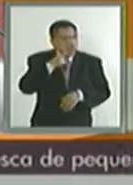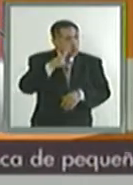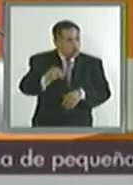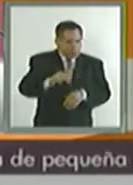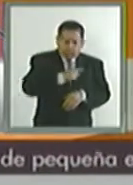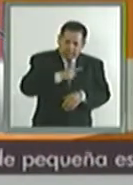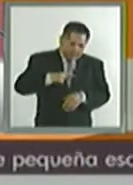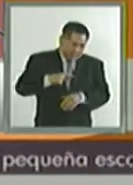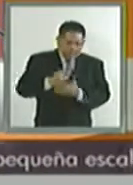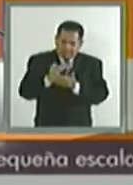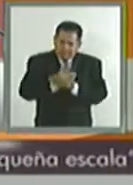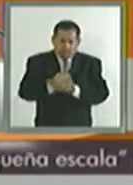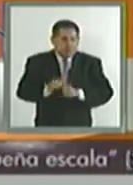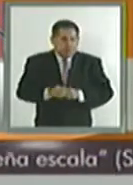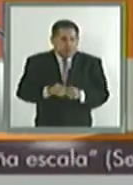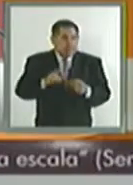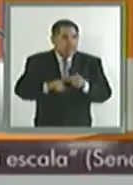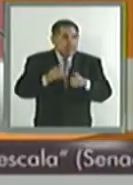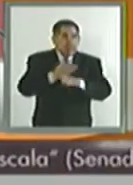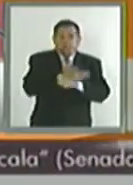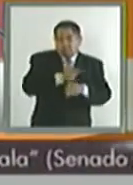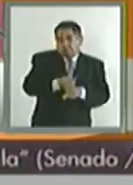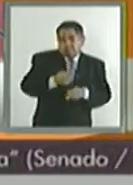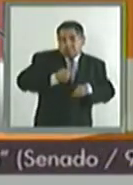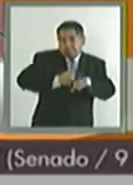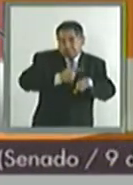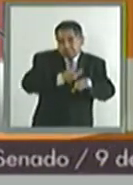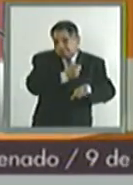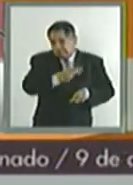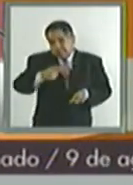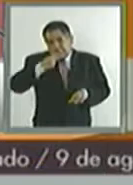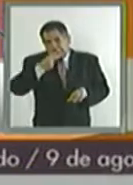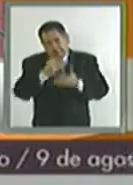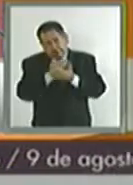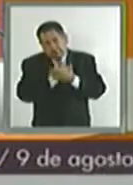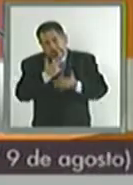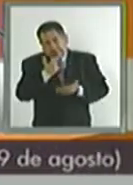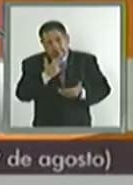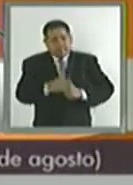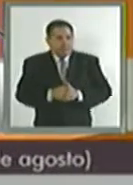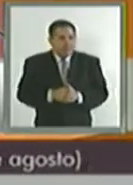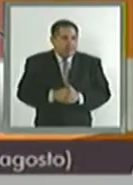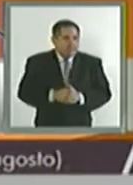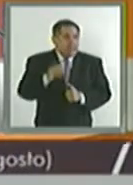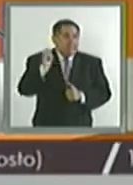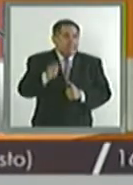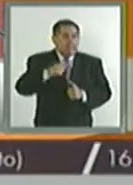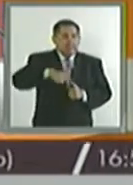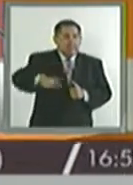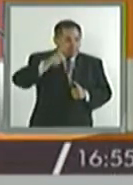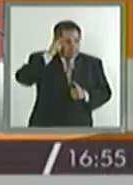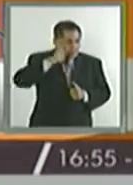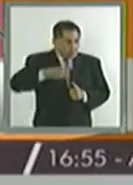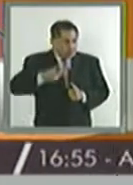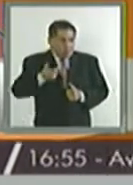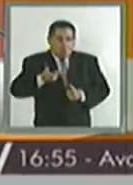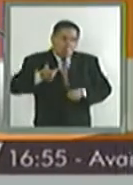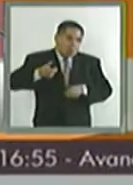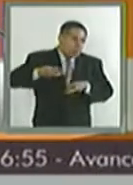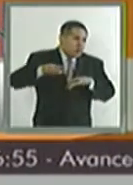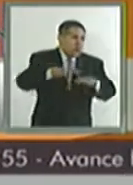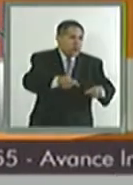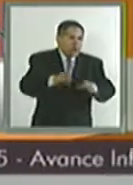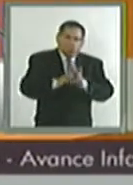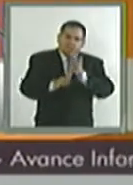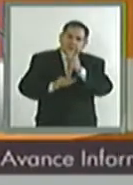tabaco. Prevenir las enfermedades asociadas al consumo de tabaco. Disminuir los costos al sector salud por